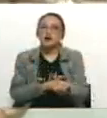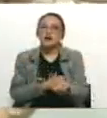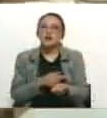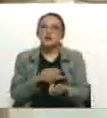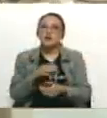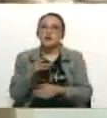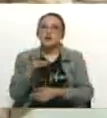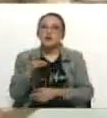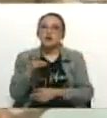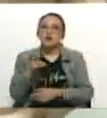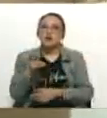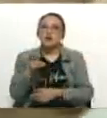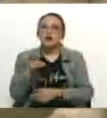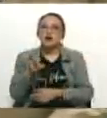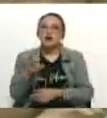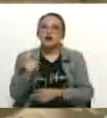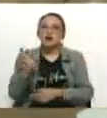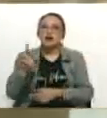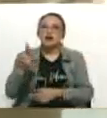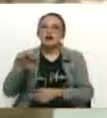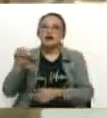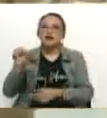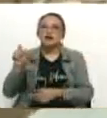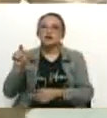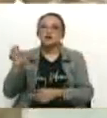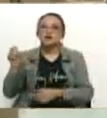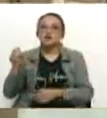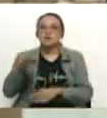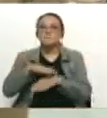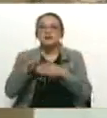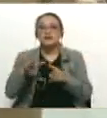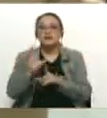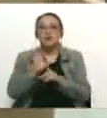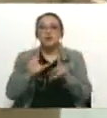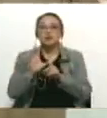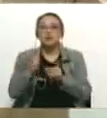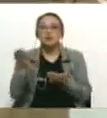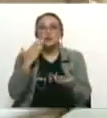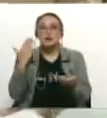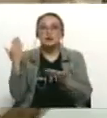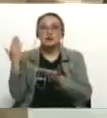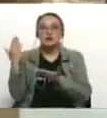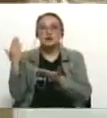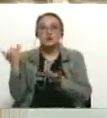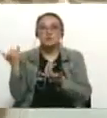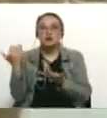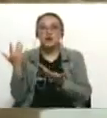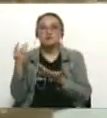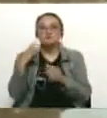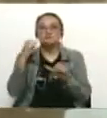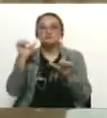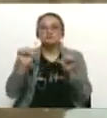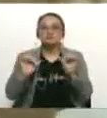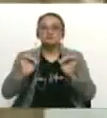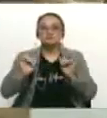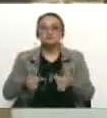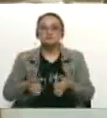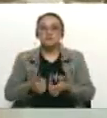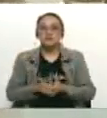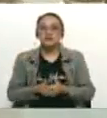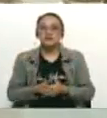Ernesto Villegas, ministro del Poder Popular de la Cultura de nuestro país, para poder darle inicio,